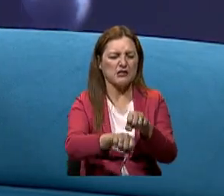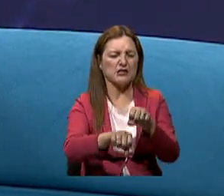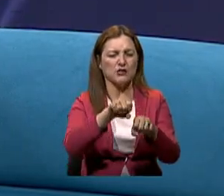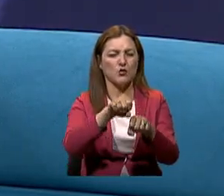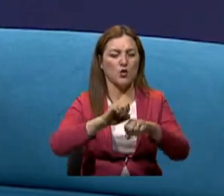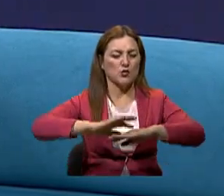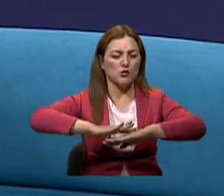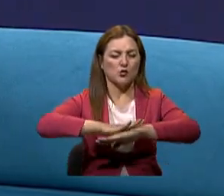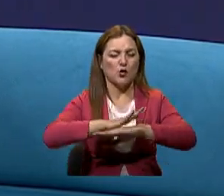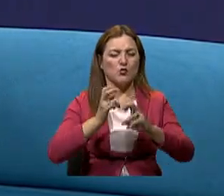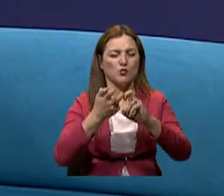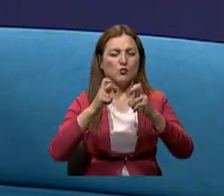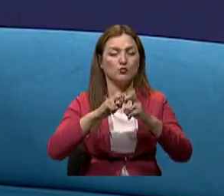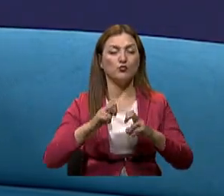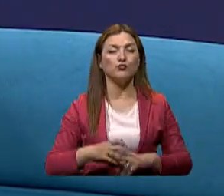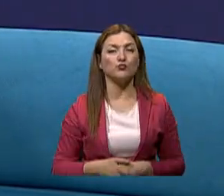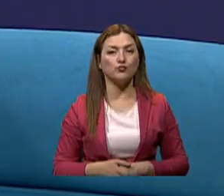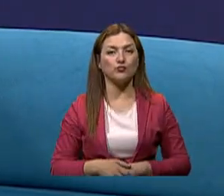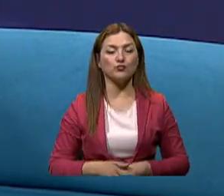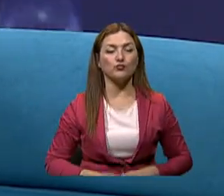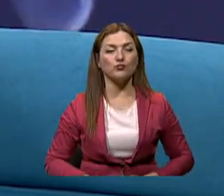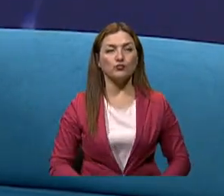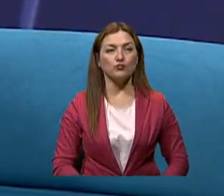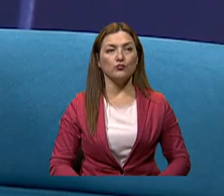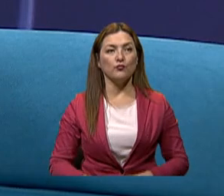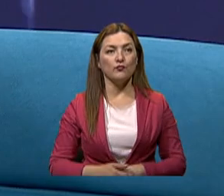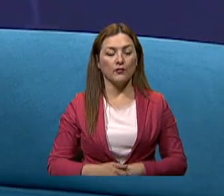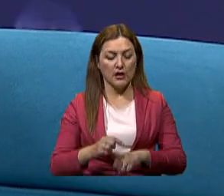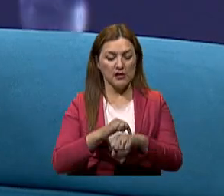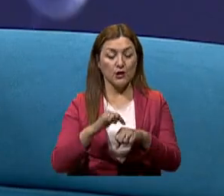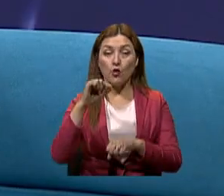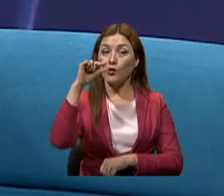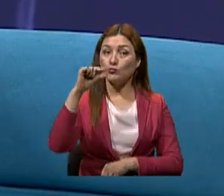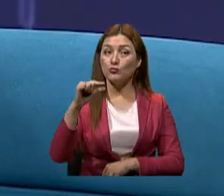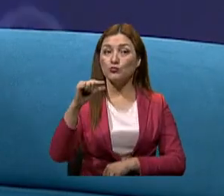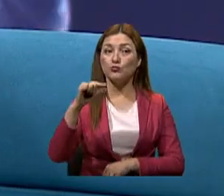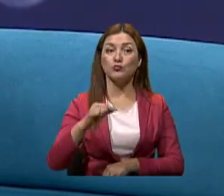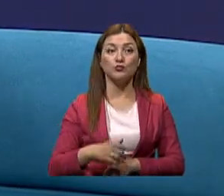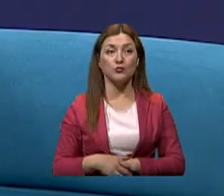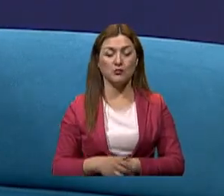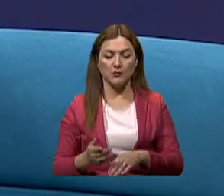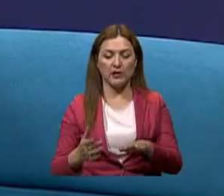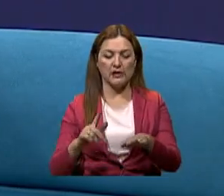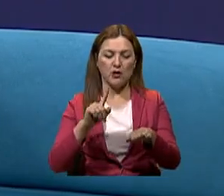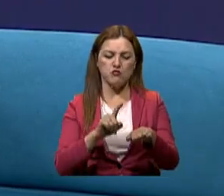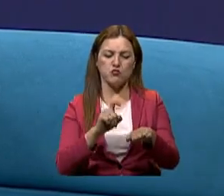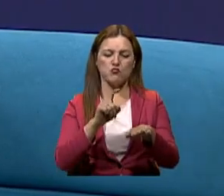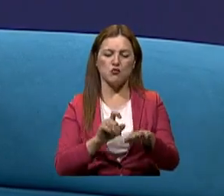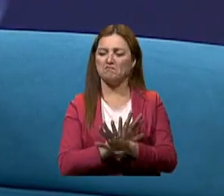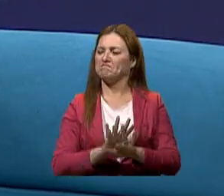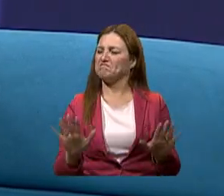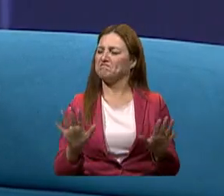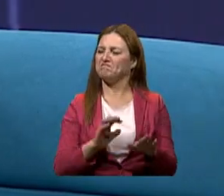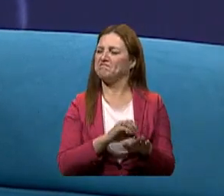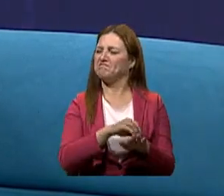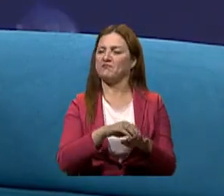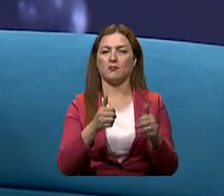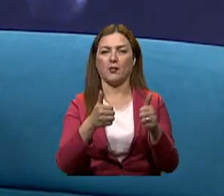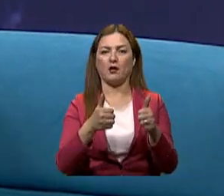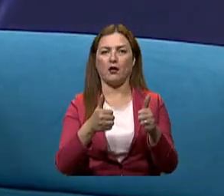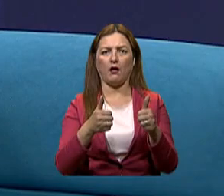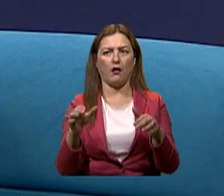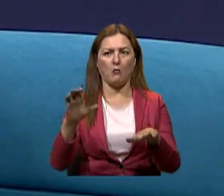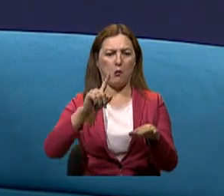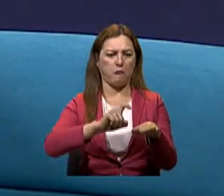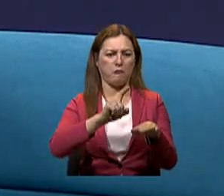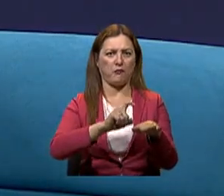circulación arterial. Entonces, ¿qué pasa ahí? Tienen una lesión pequeña, piensan que se ponen un alcohol y con eso les va a pasar. Sin embargo, cuando ya